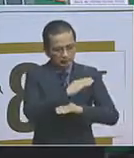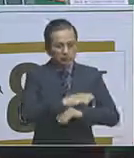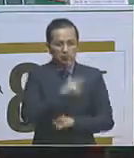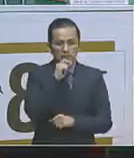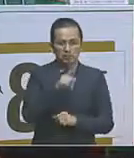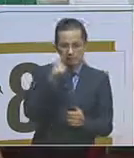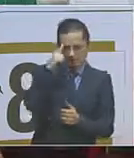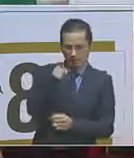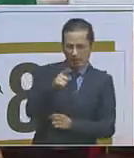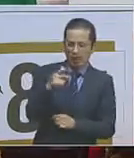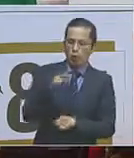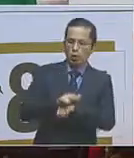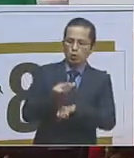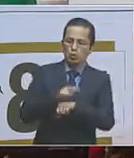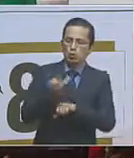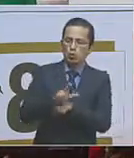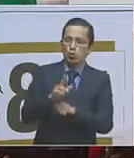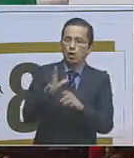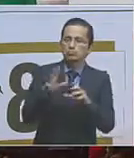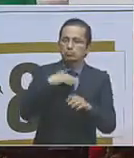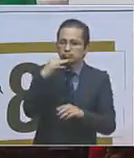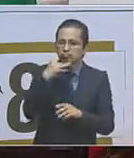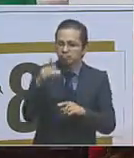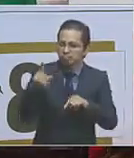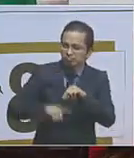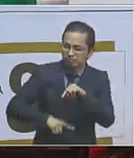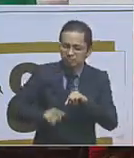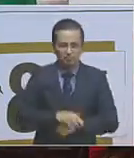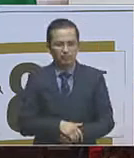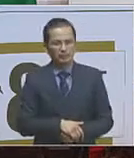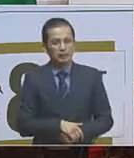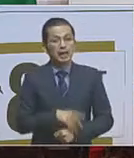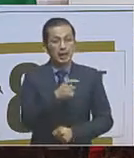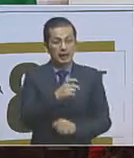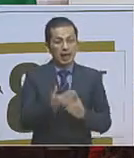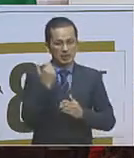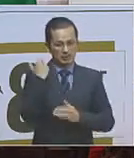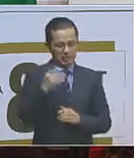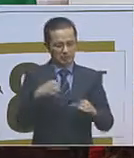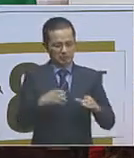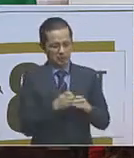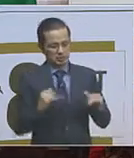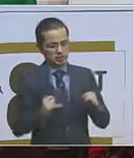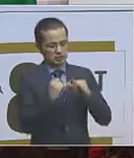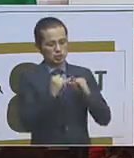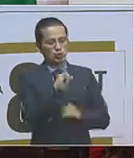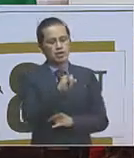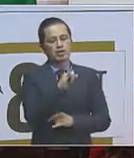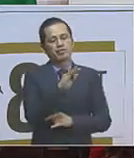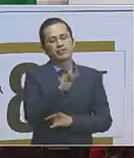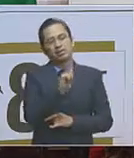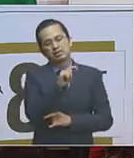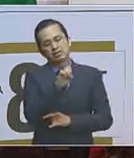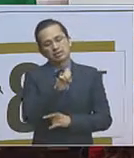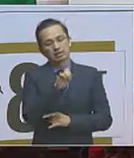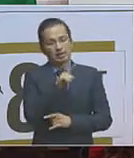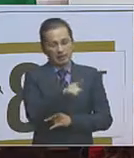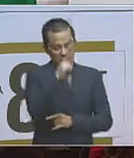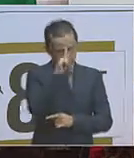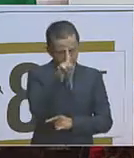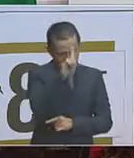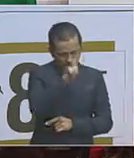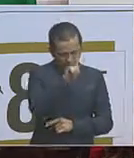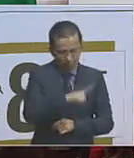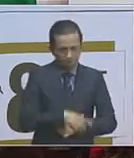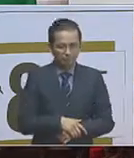en honduras y las misiones de fondo de paz fue consejero del instituto federal electoral le damos la más